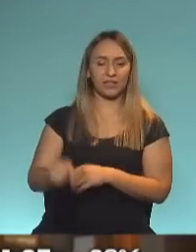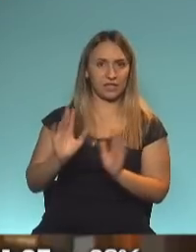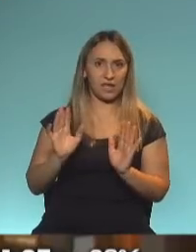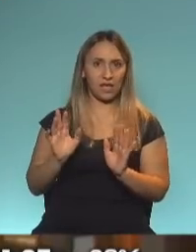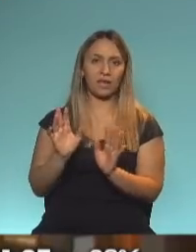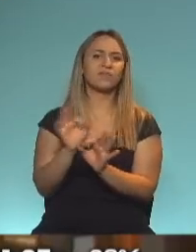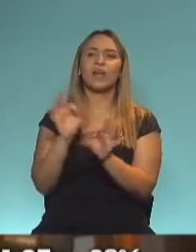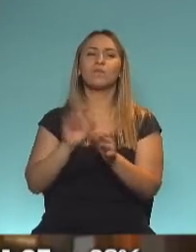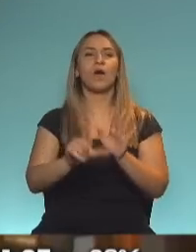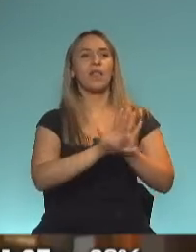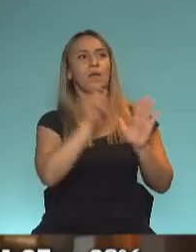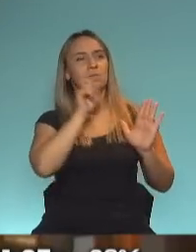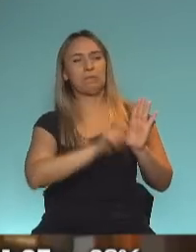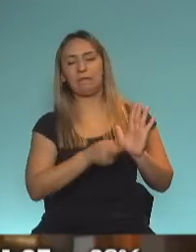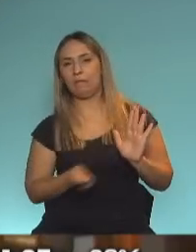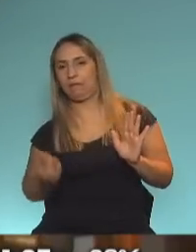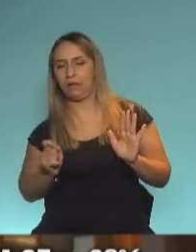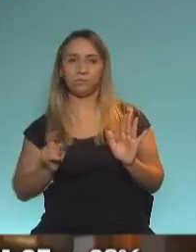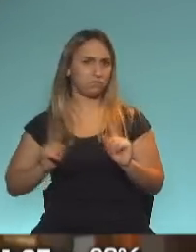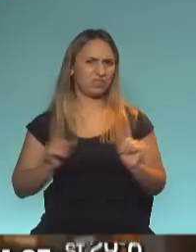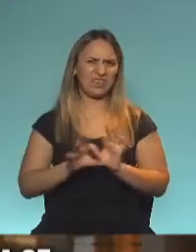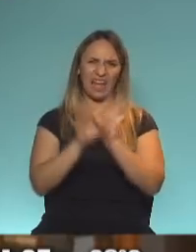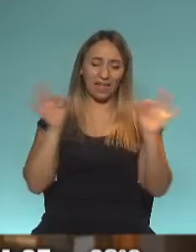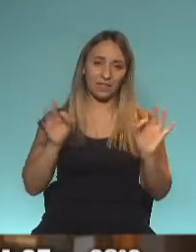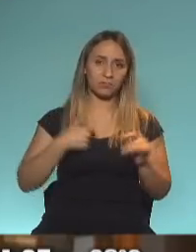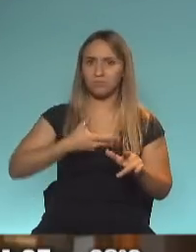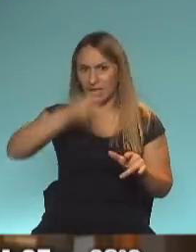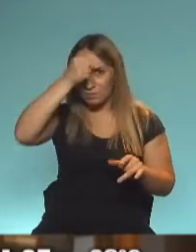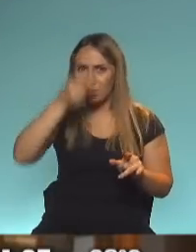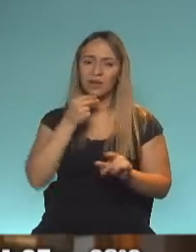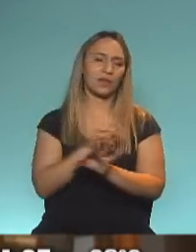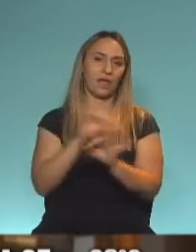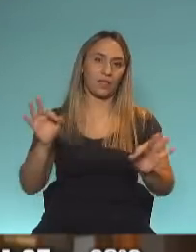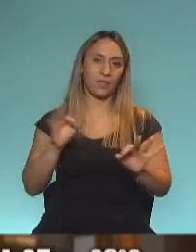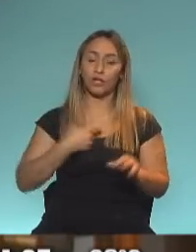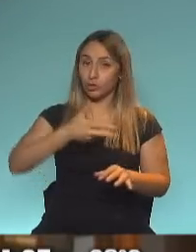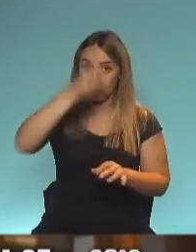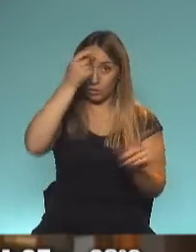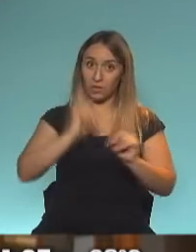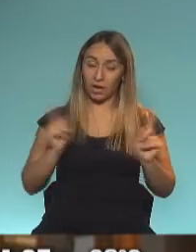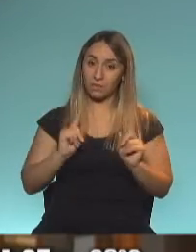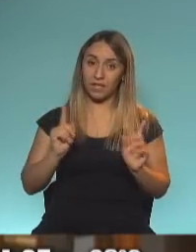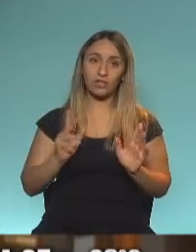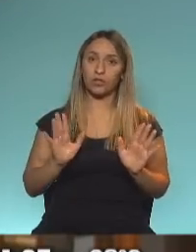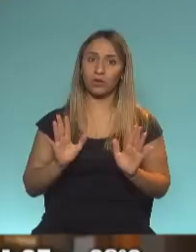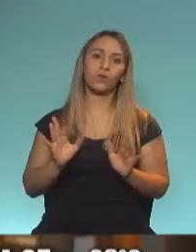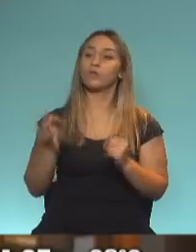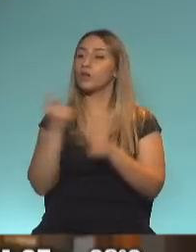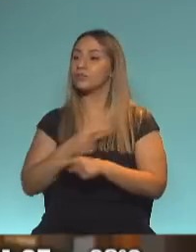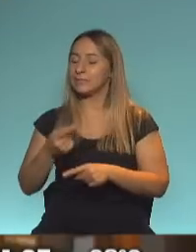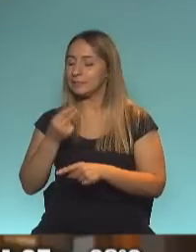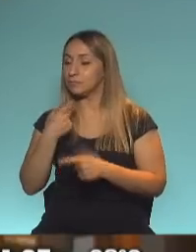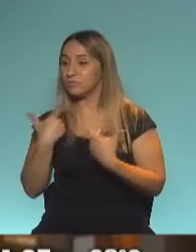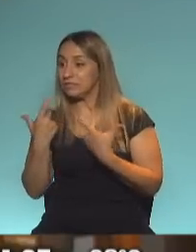las leyes. Así que yo no me arrepiento de nada de lo que hice y no me arrepiento de no haber hecho nada de lo que no hice también,